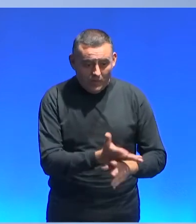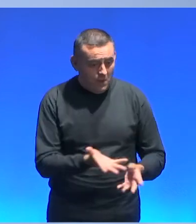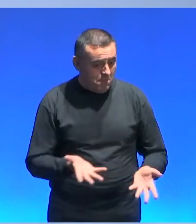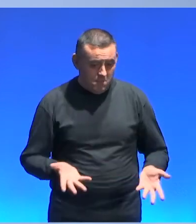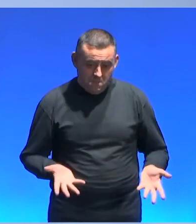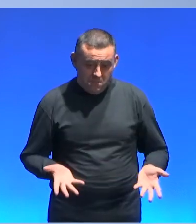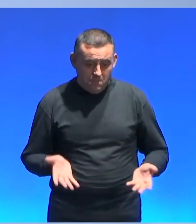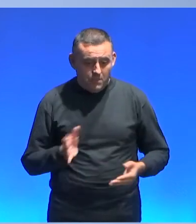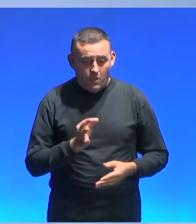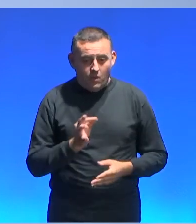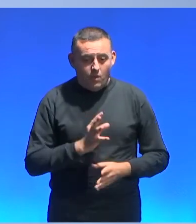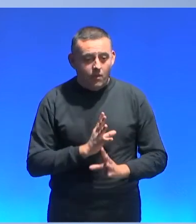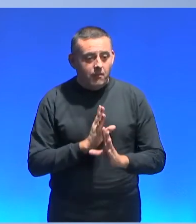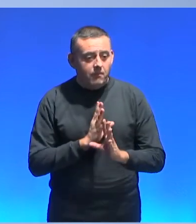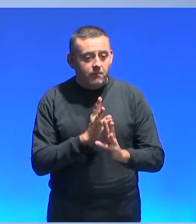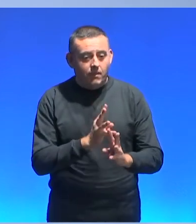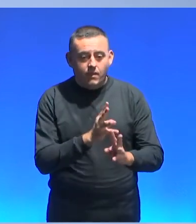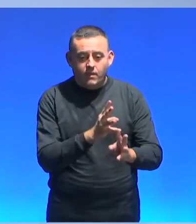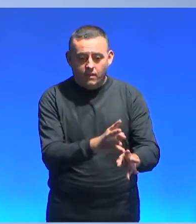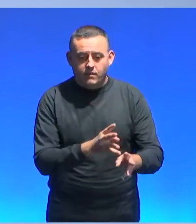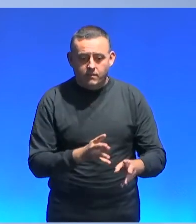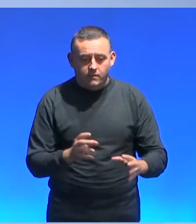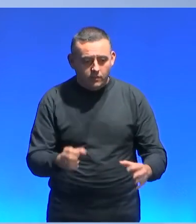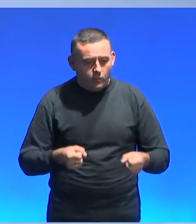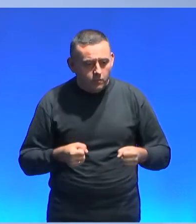para esperar que el columpio sea libre.